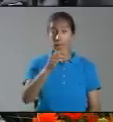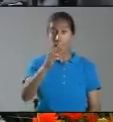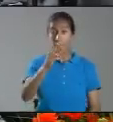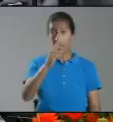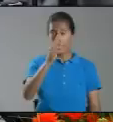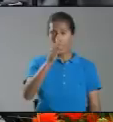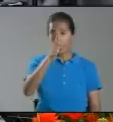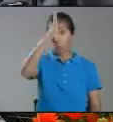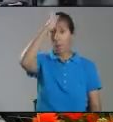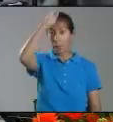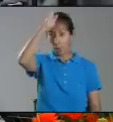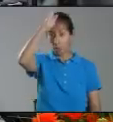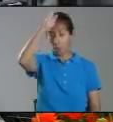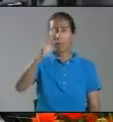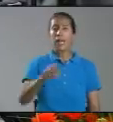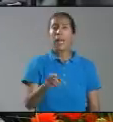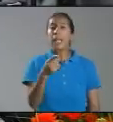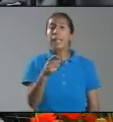¿quién acusará?